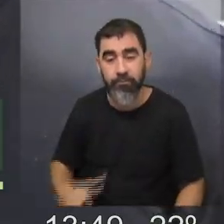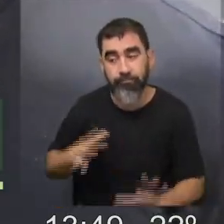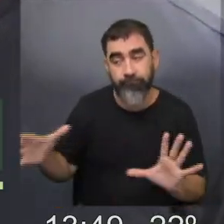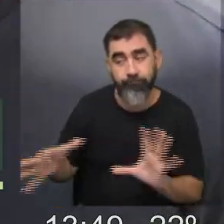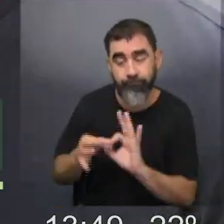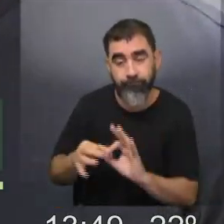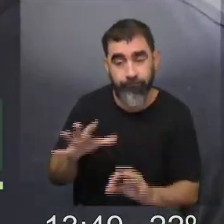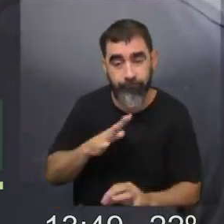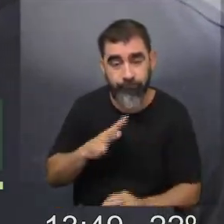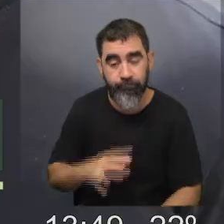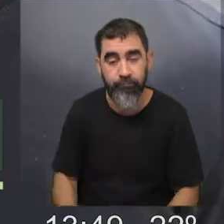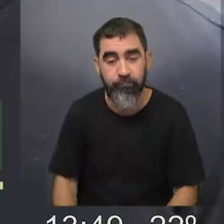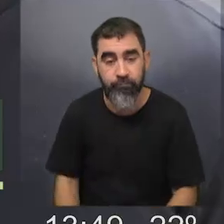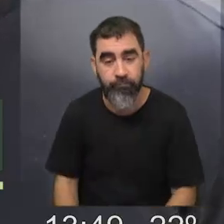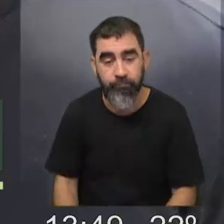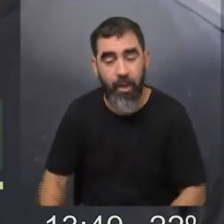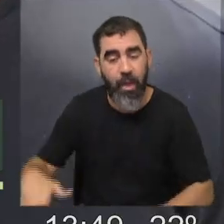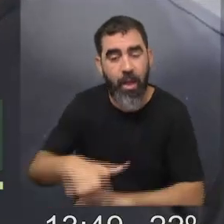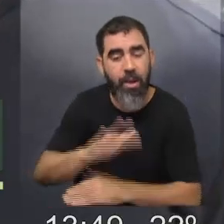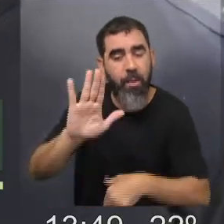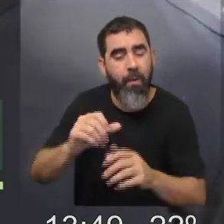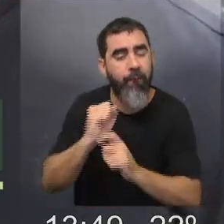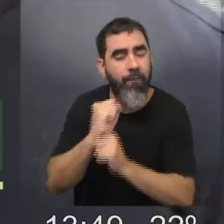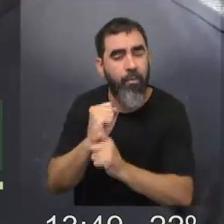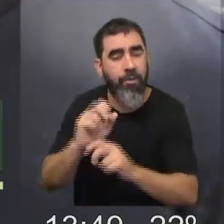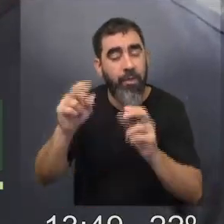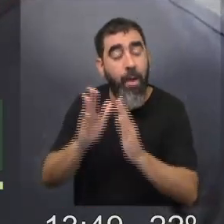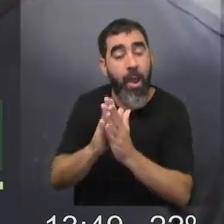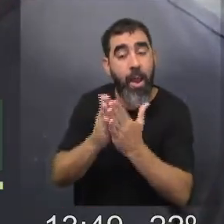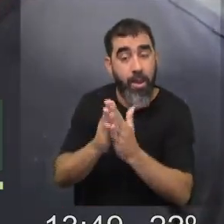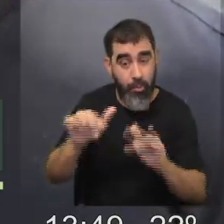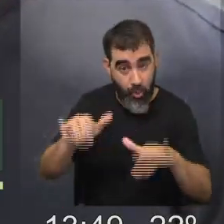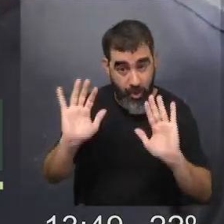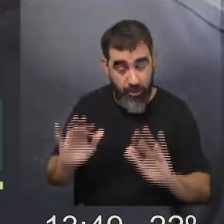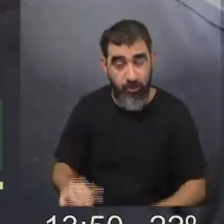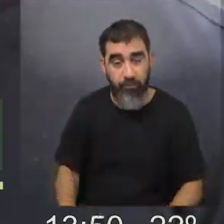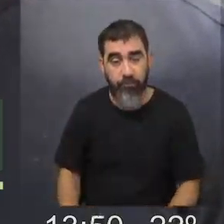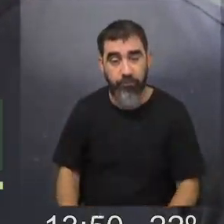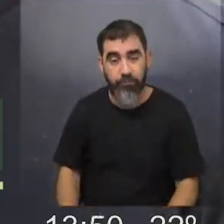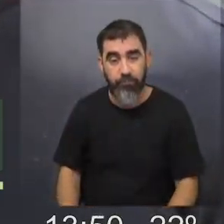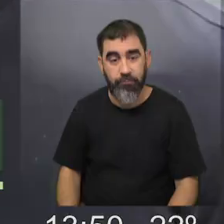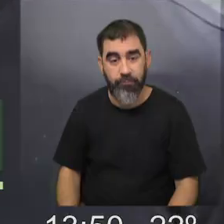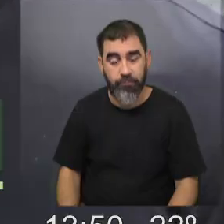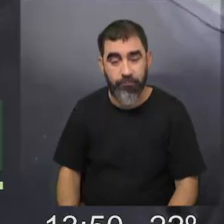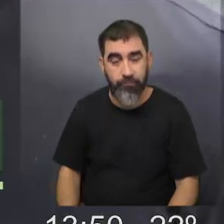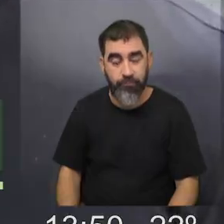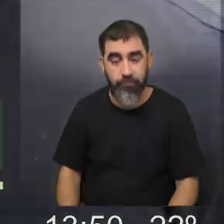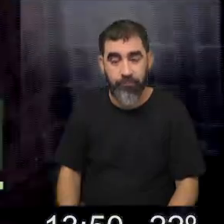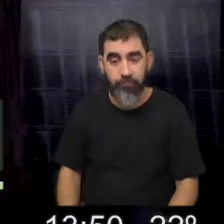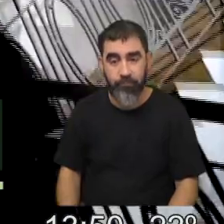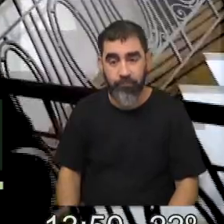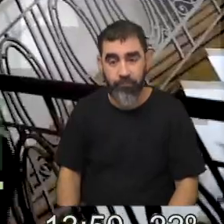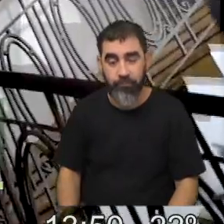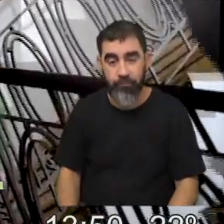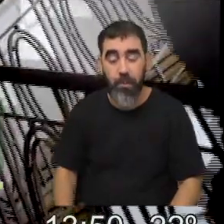y se puede decir que capaz que es una de las calles más populares en cuanto a los libros, ¿no? Después podríamos situarnos en otras zonas,